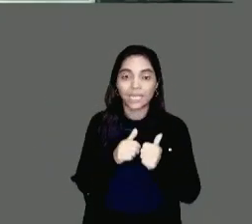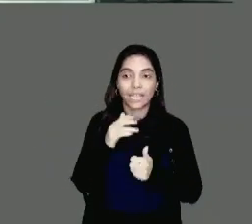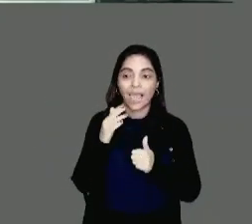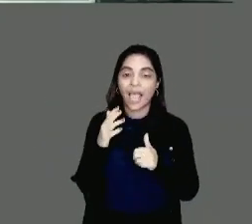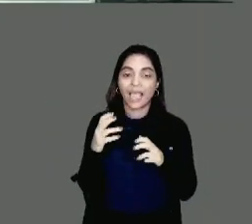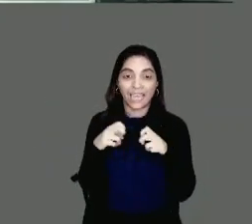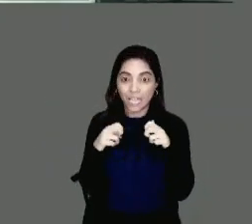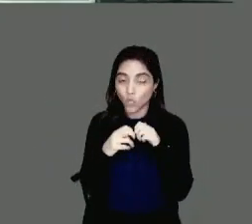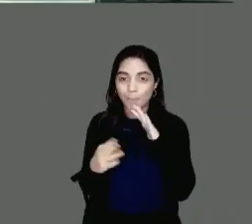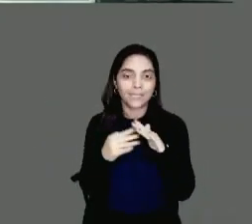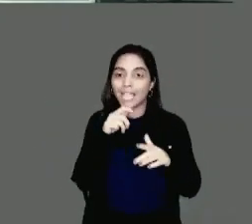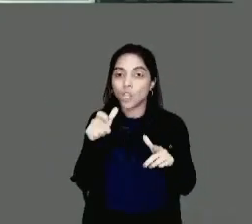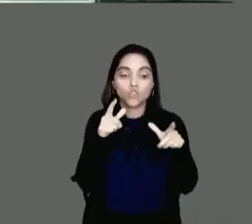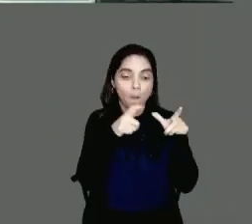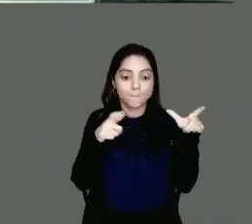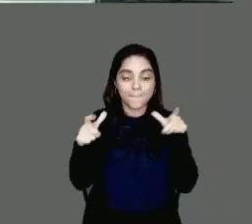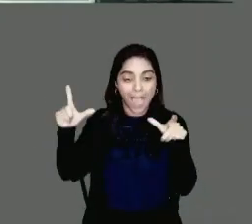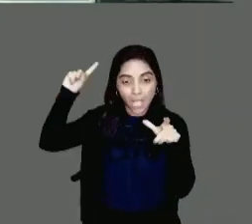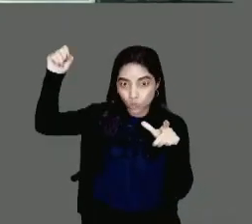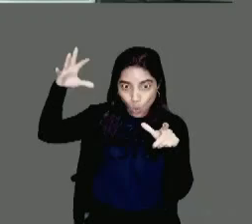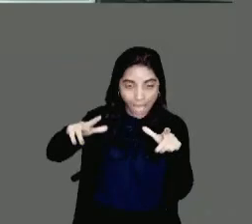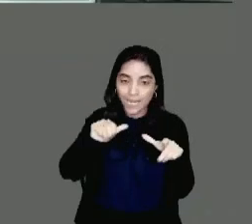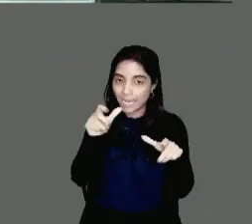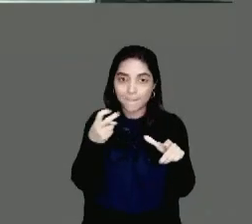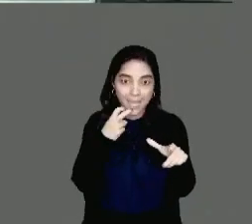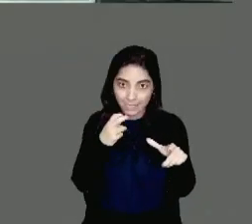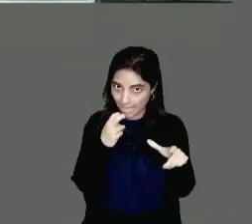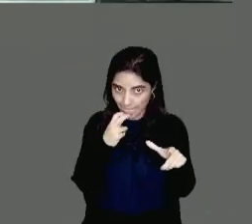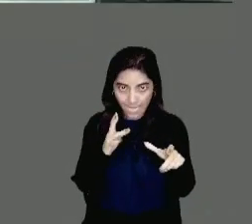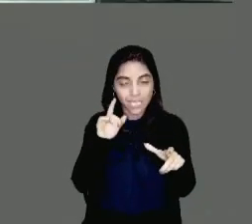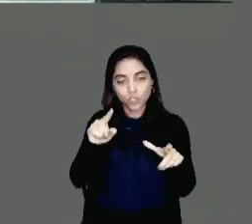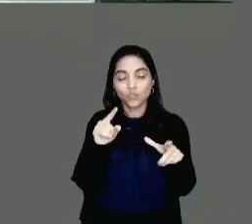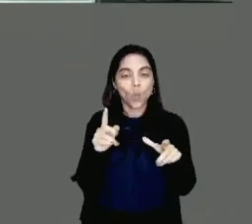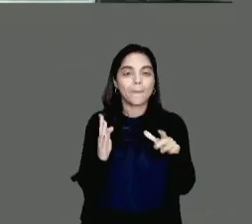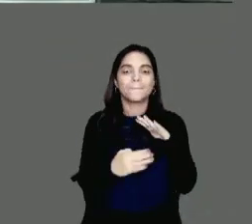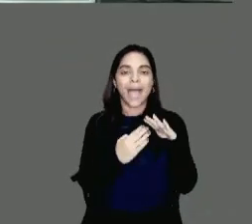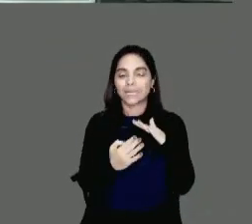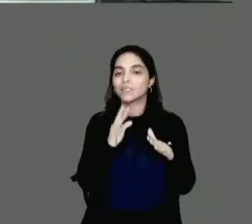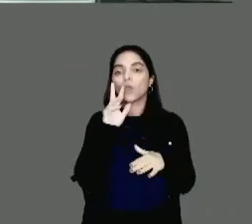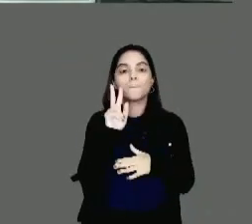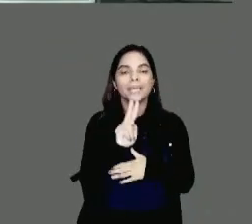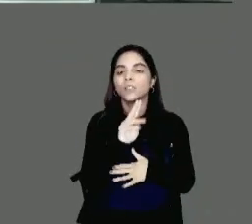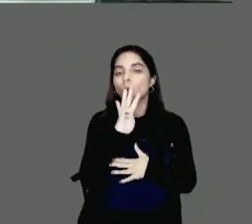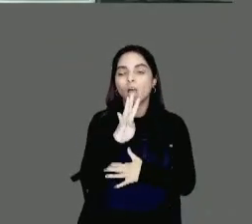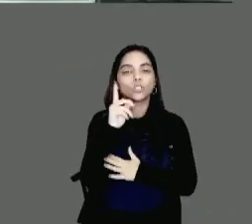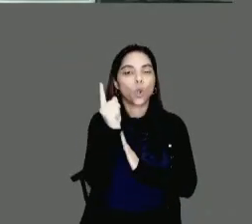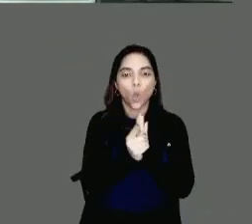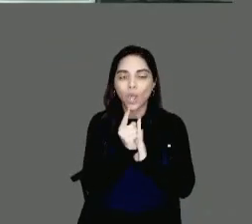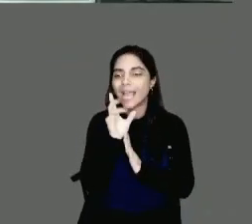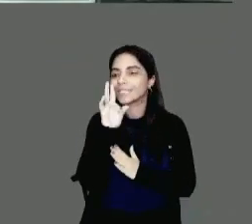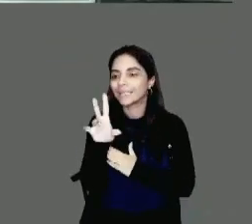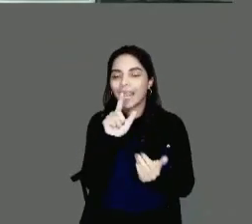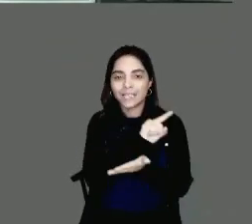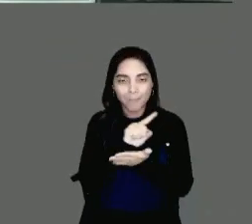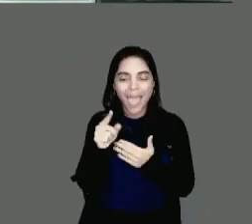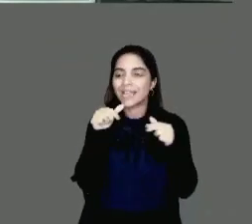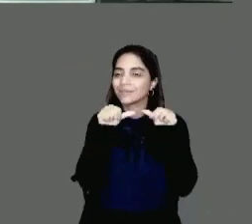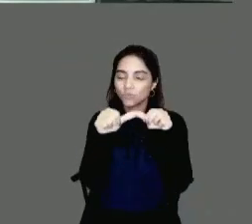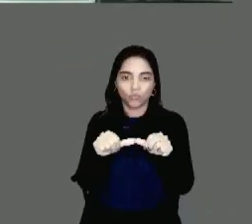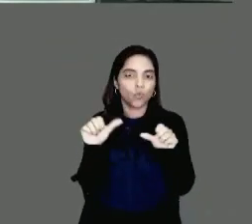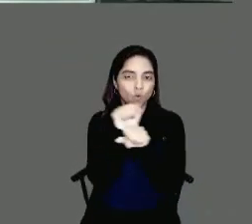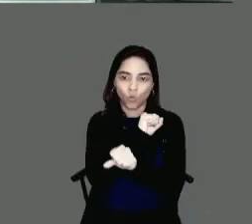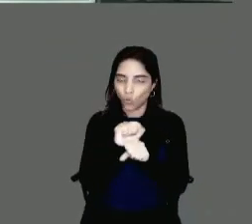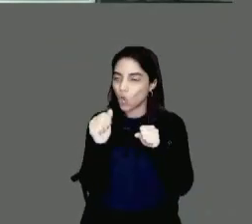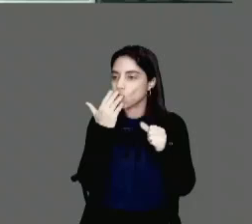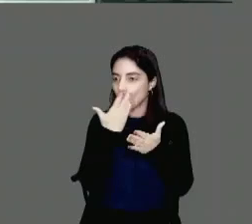que no son placas solares ni baterías o sea eso eso es una generación base eso es 24 horas 7 días a la semana llueve truene ventea ya